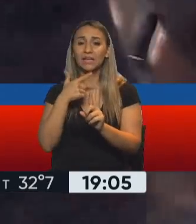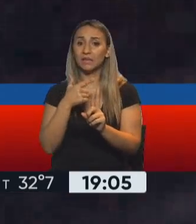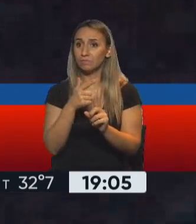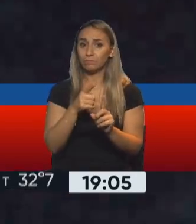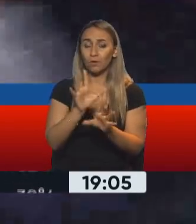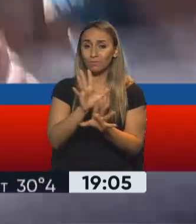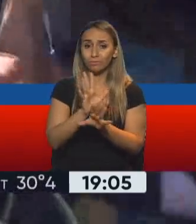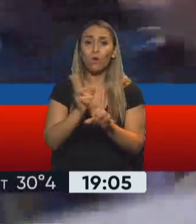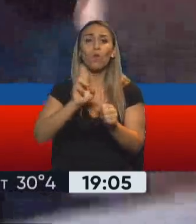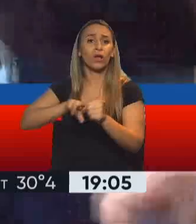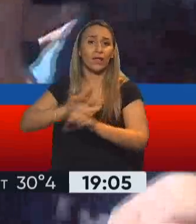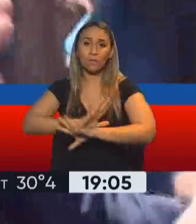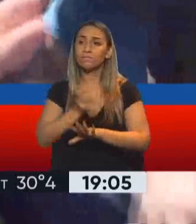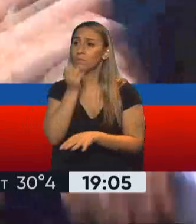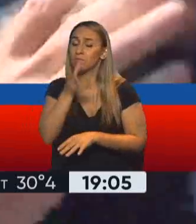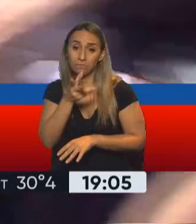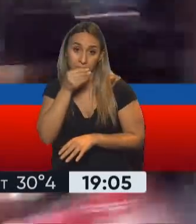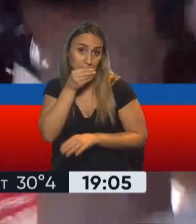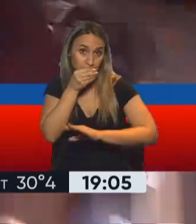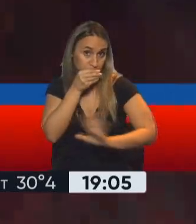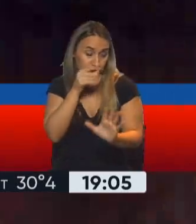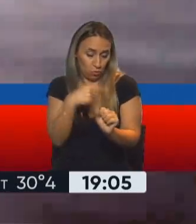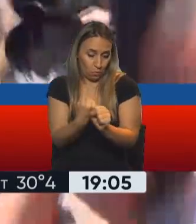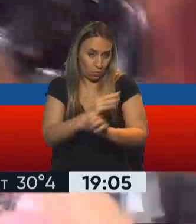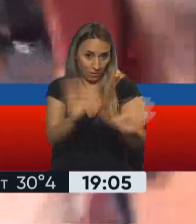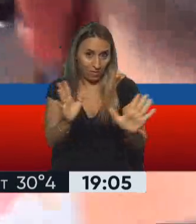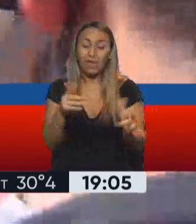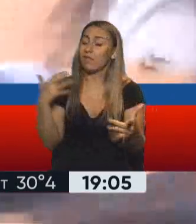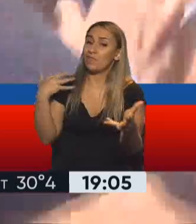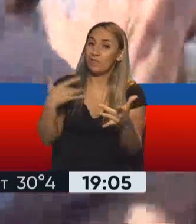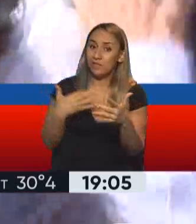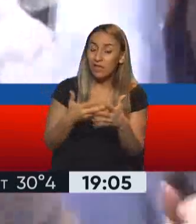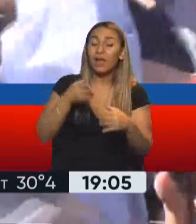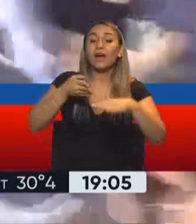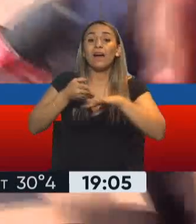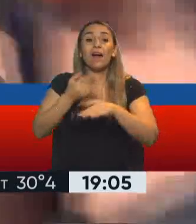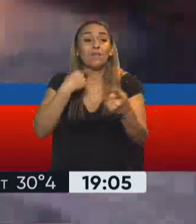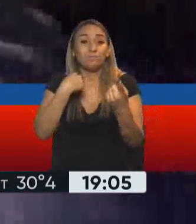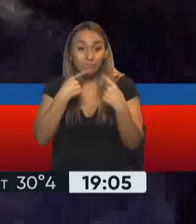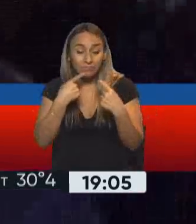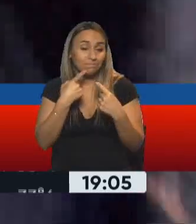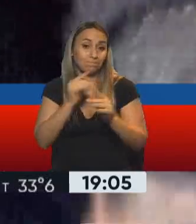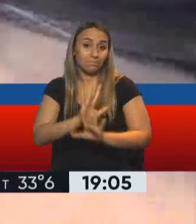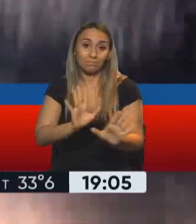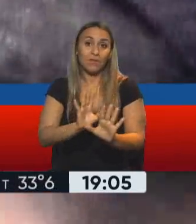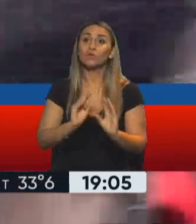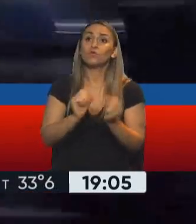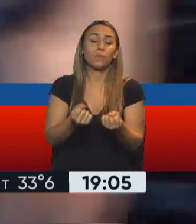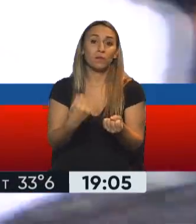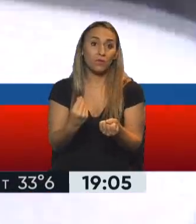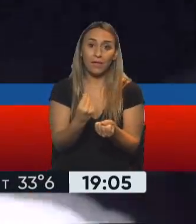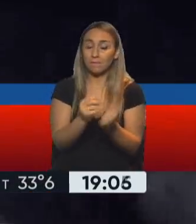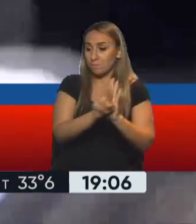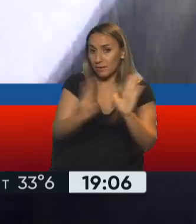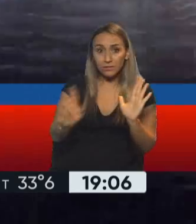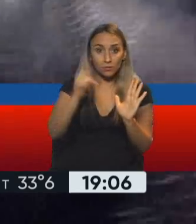último momento y en ese último momento dijeron, ah, no, mirá, no está relevado del secreto, suspendamos la audiencia. Y de esa manera frustraron lo que